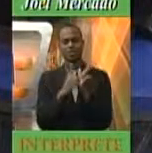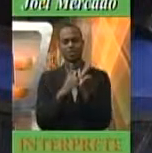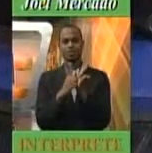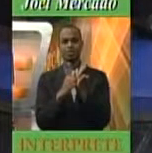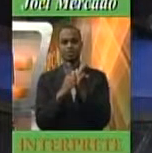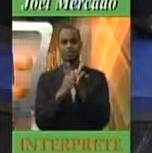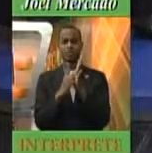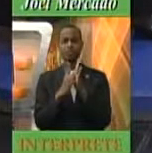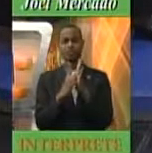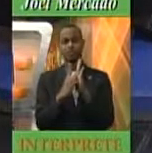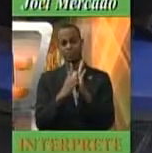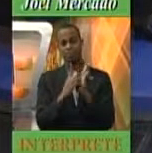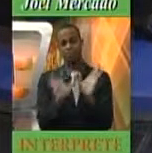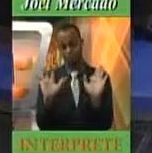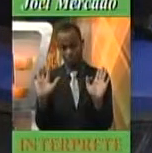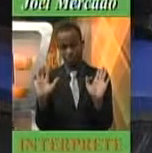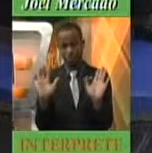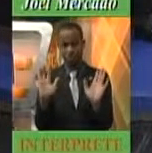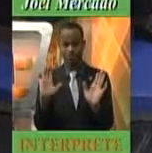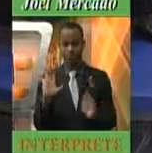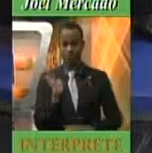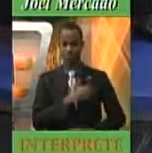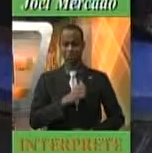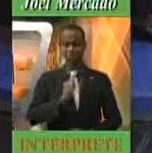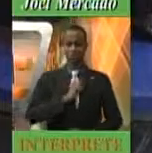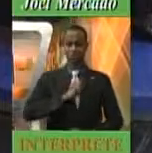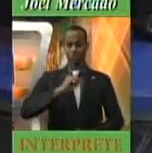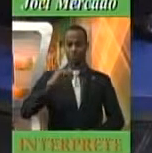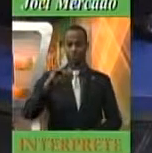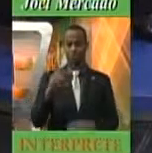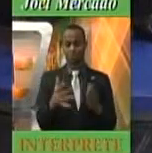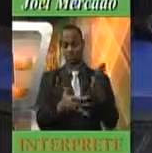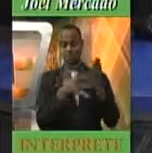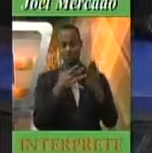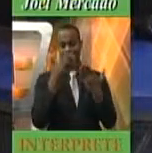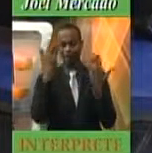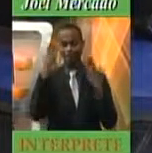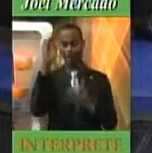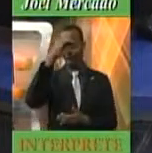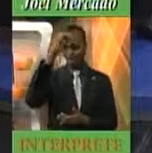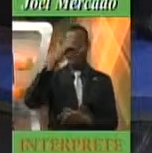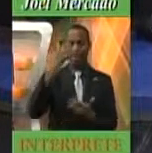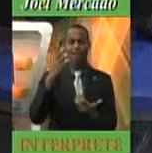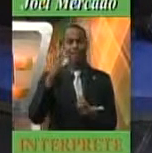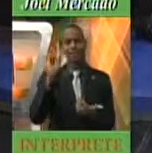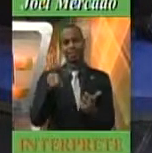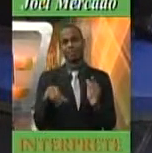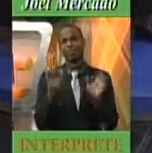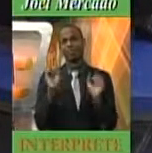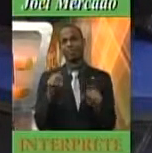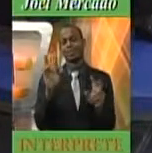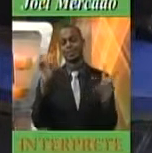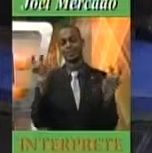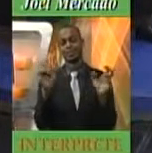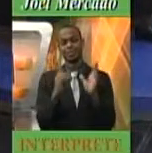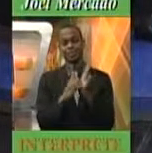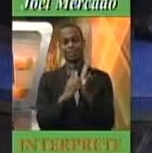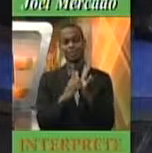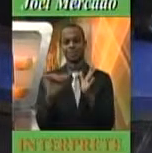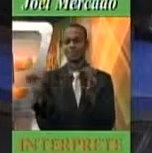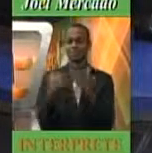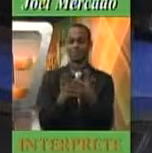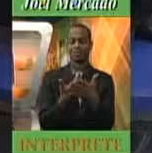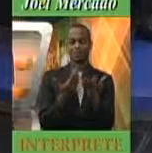creo que discapacidad será nuestro propio analfabetismo digital, ya le comentaba a Antonella. Sí, porque ese es el